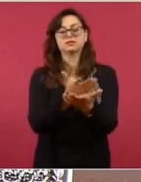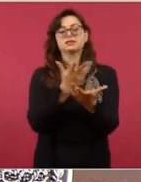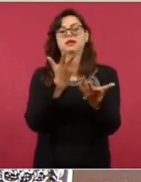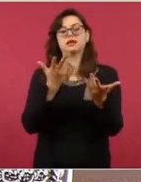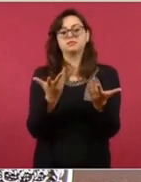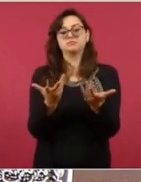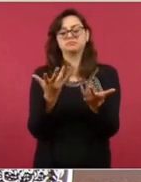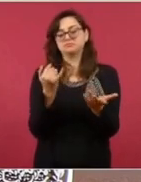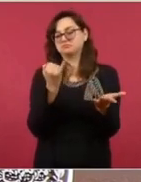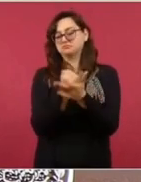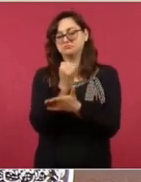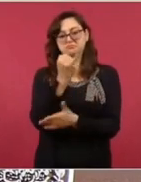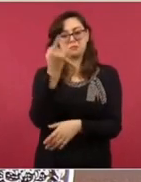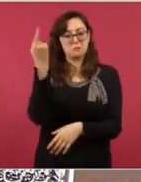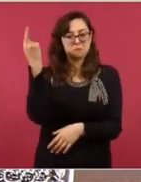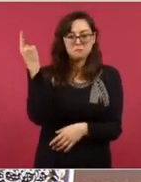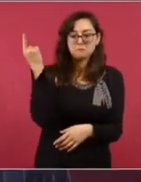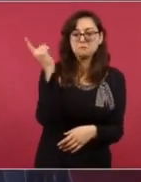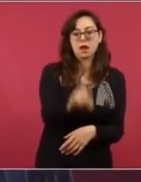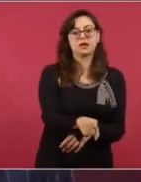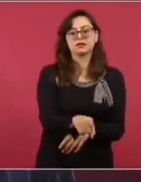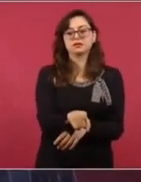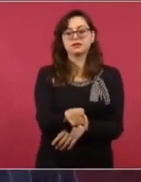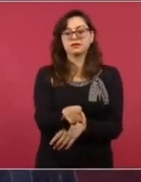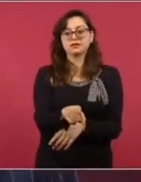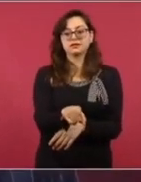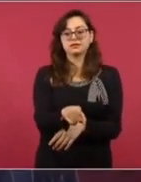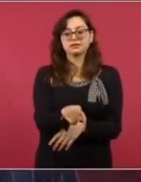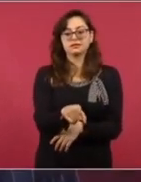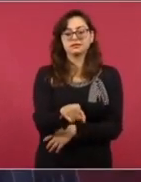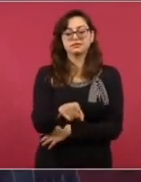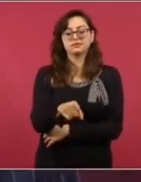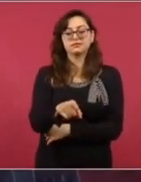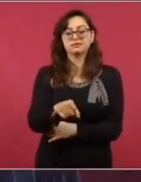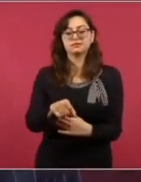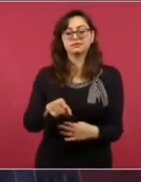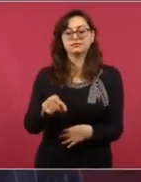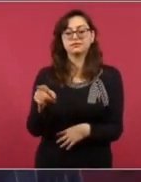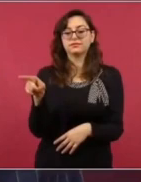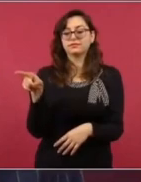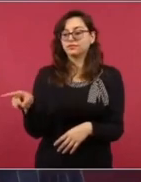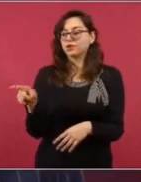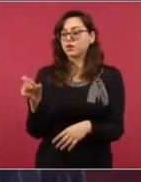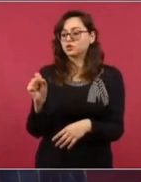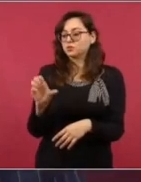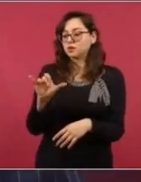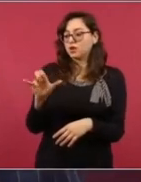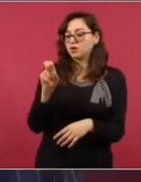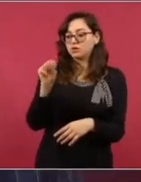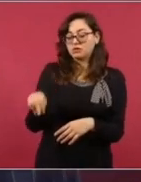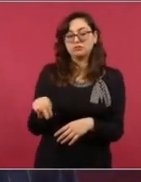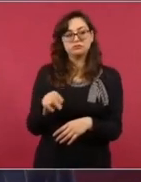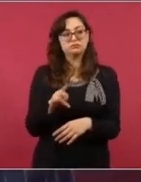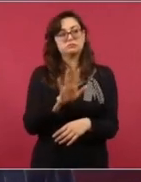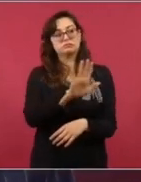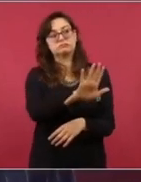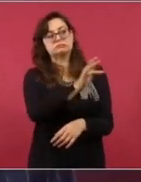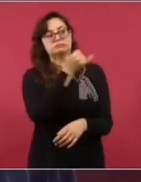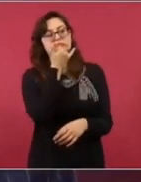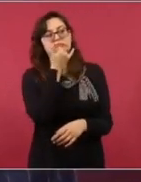a una decisión del presidente?